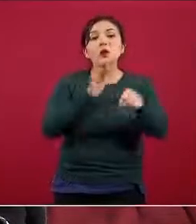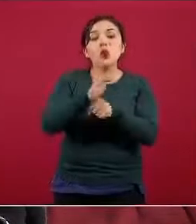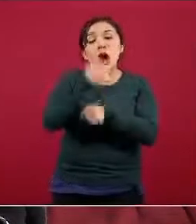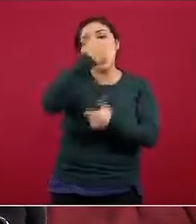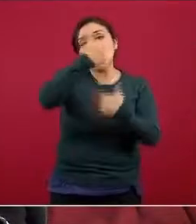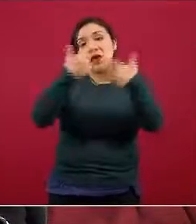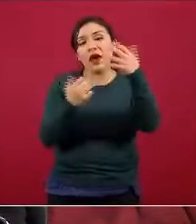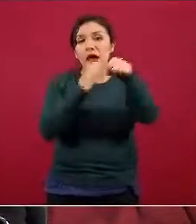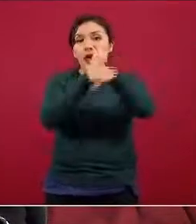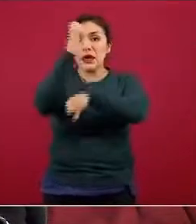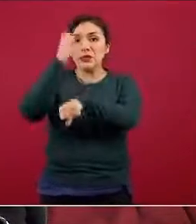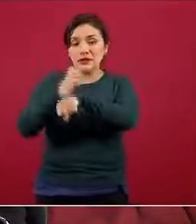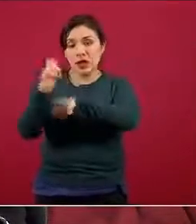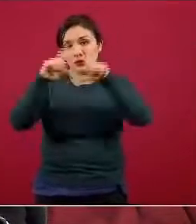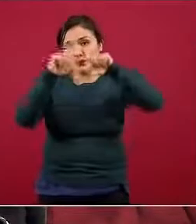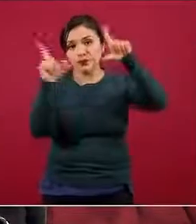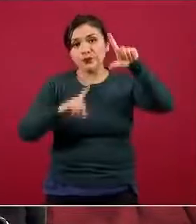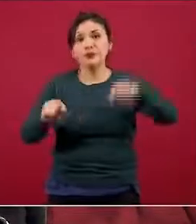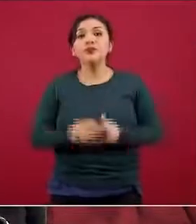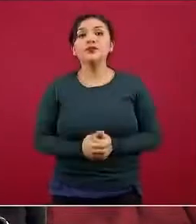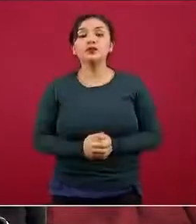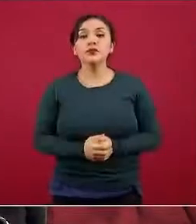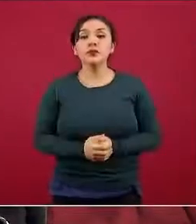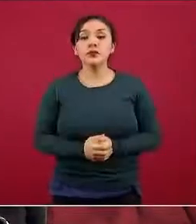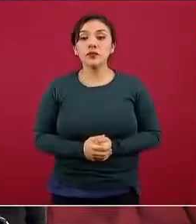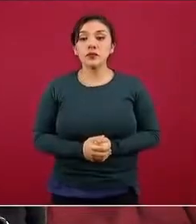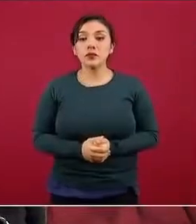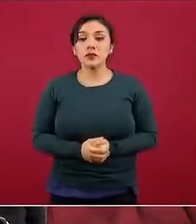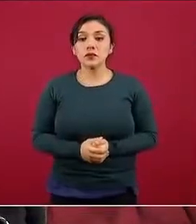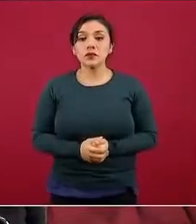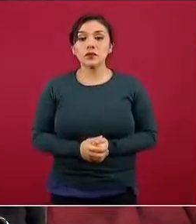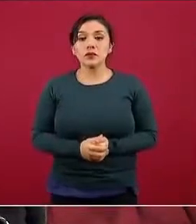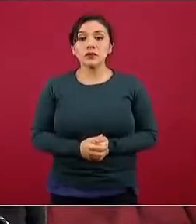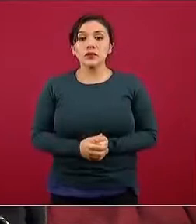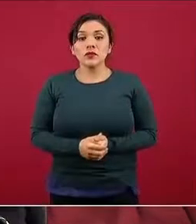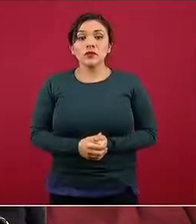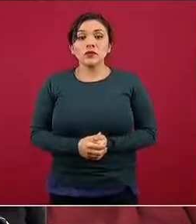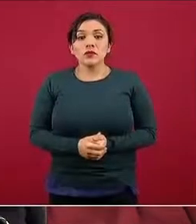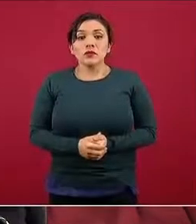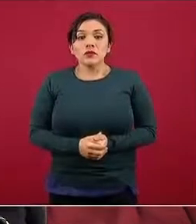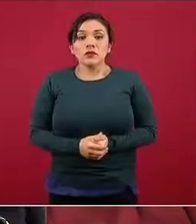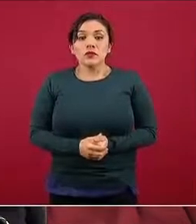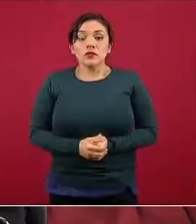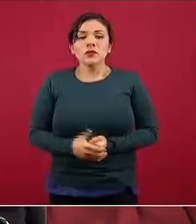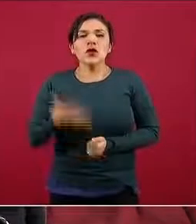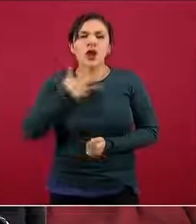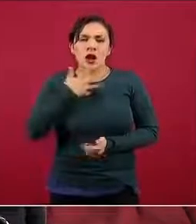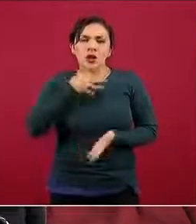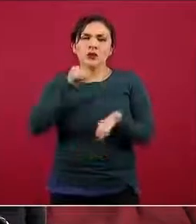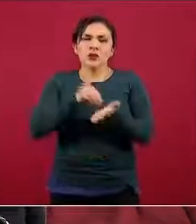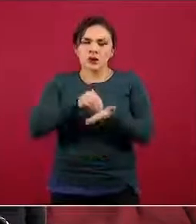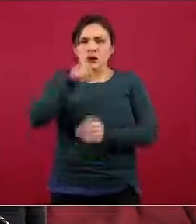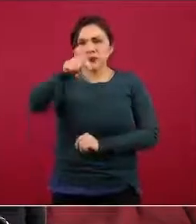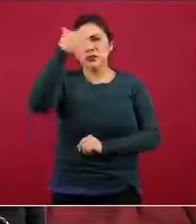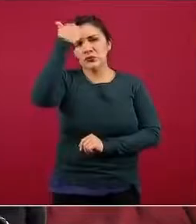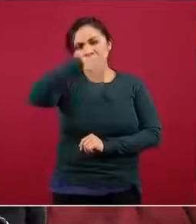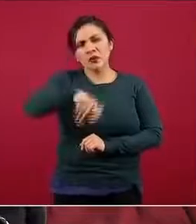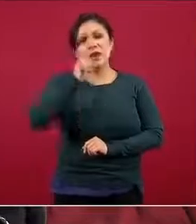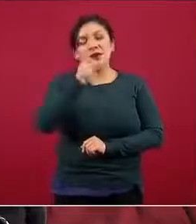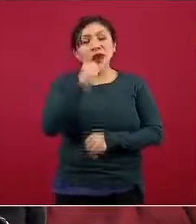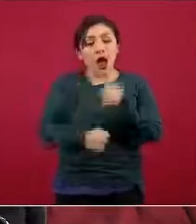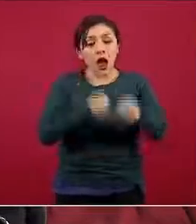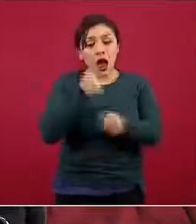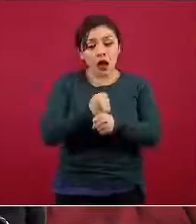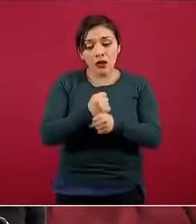una de las entidades federativas. Todavía tenemos, como saben, estamos en un año que